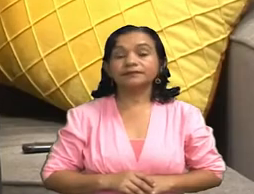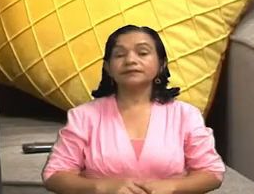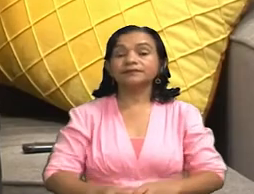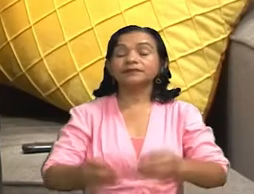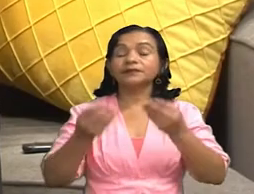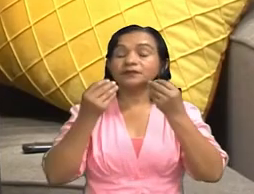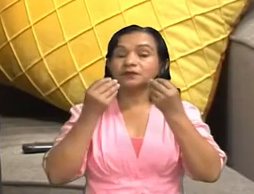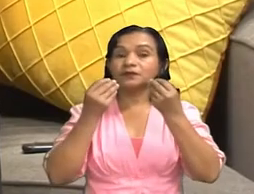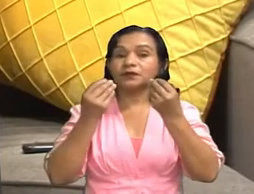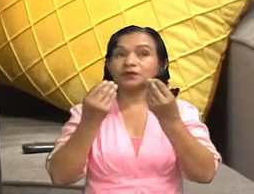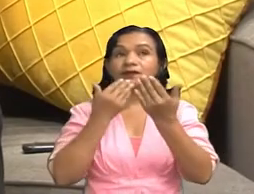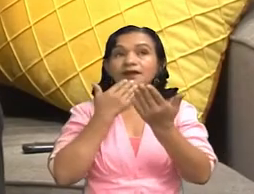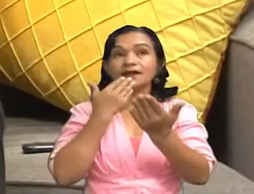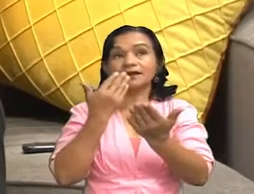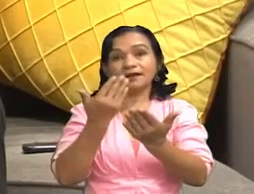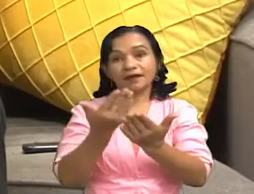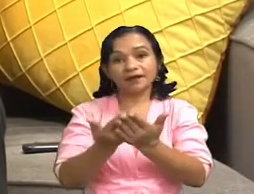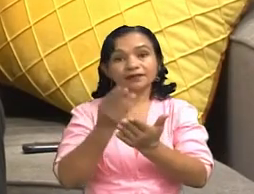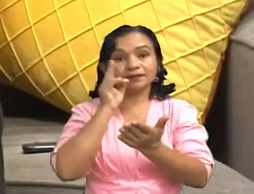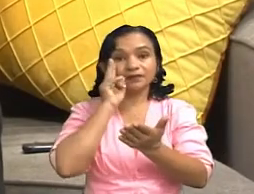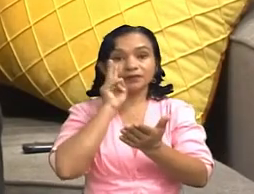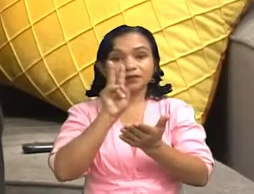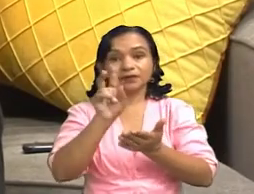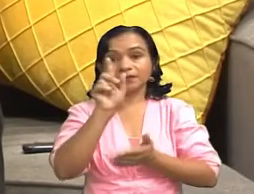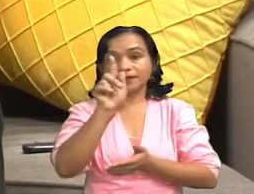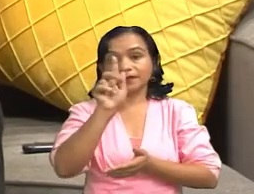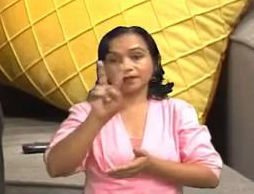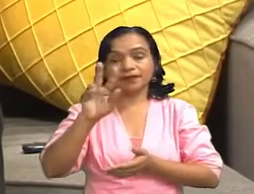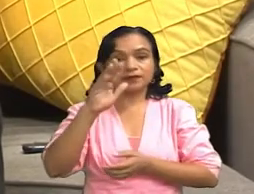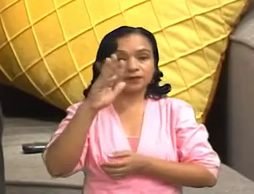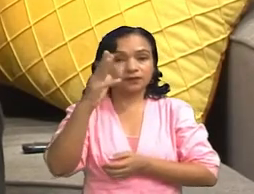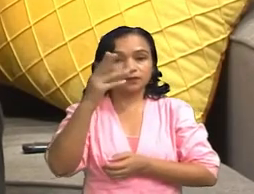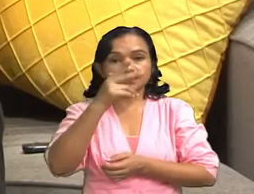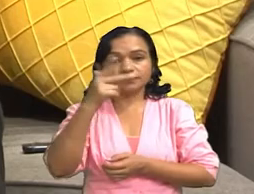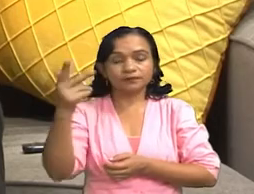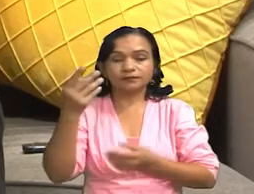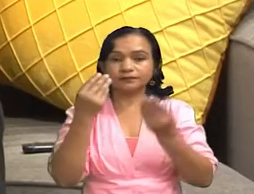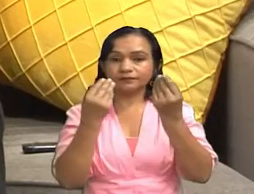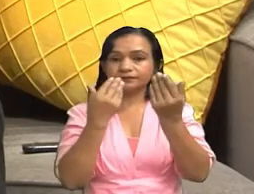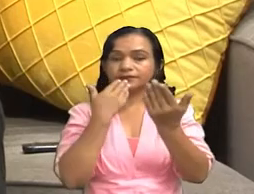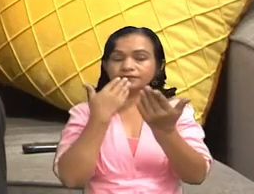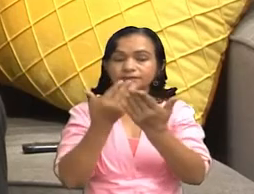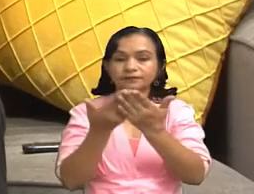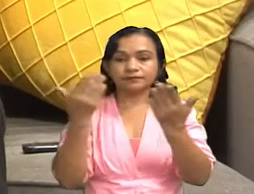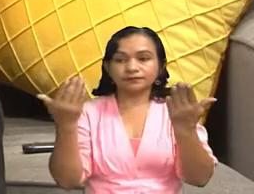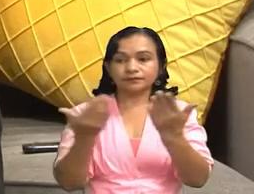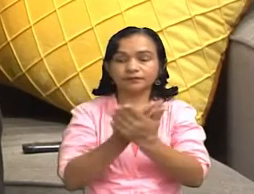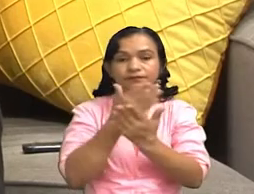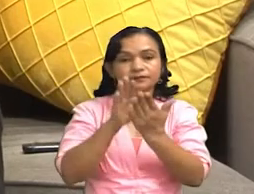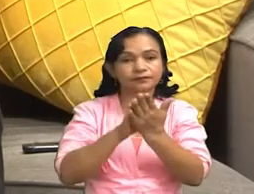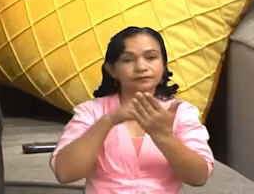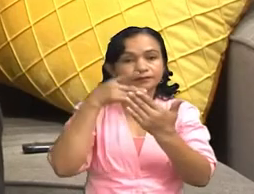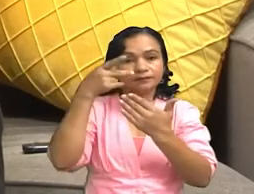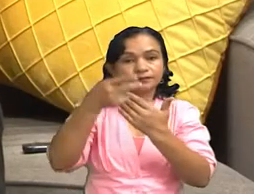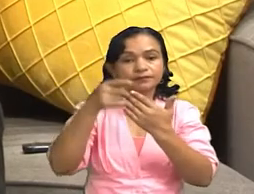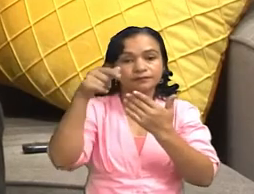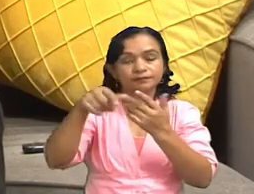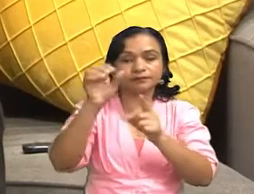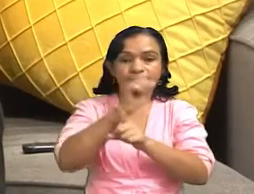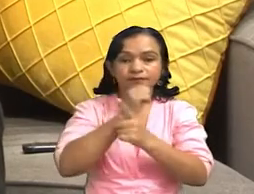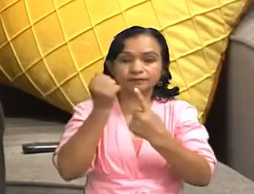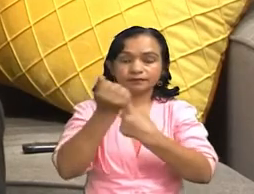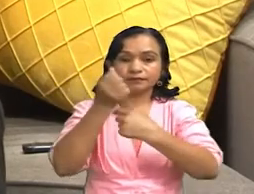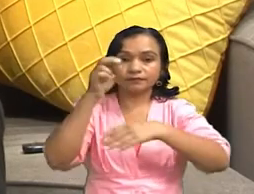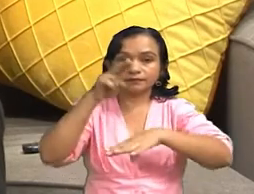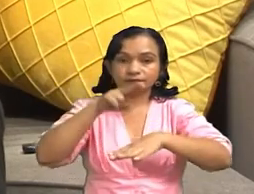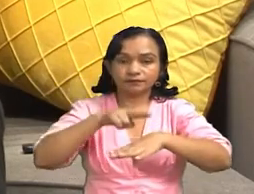Muchísimas gracias por estar en sintonía del canal parlamentario. Muchísimas gracias por acompañarnos en una nueva edición de su programa Desde el Parlamento, un